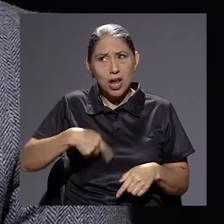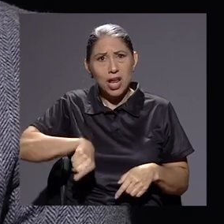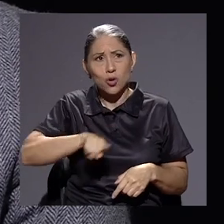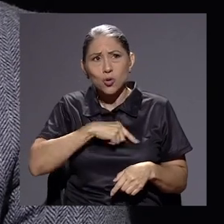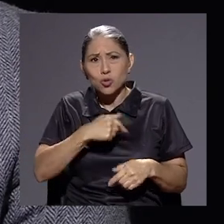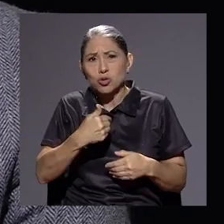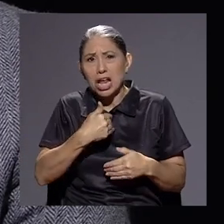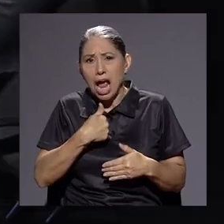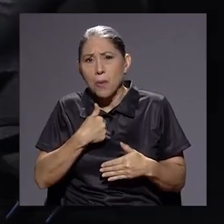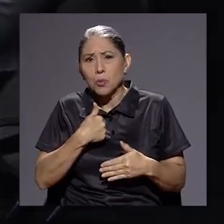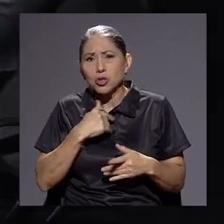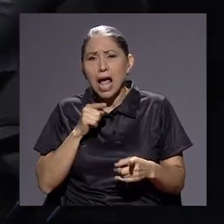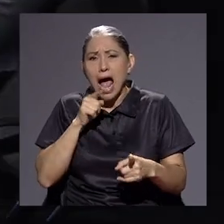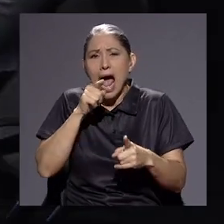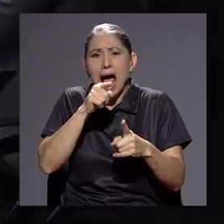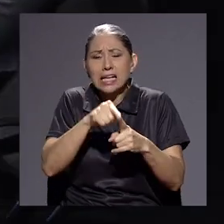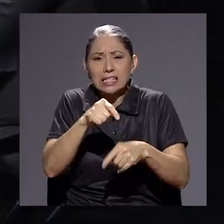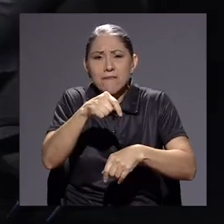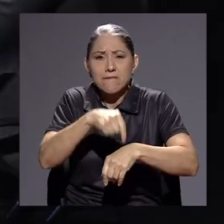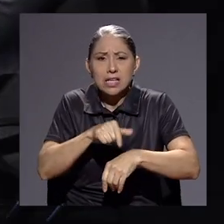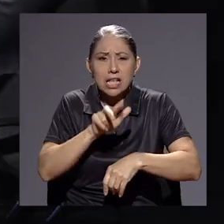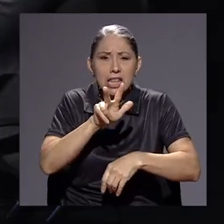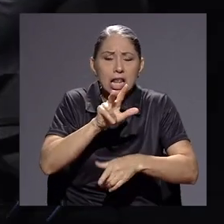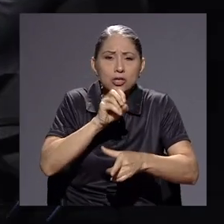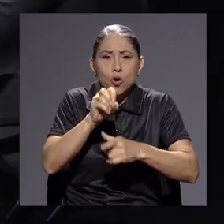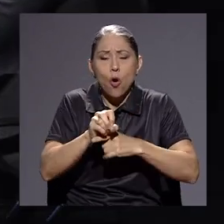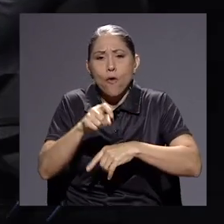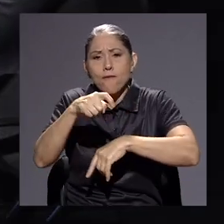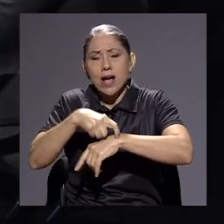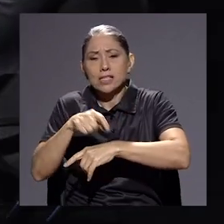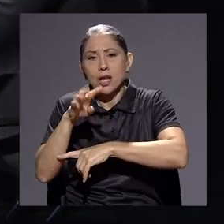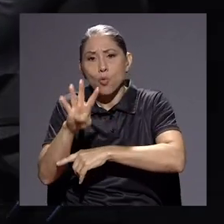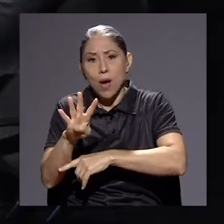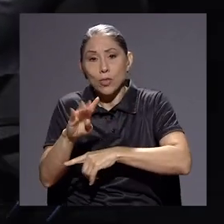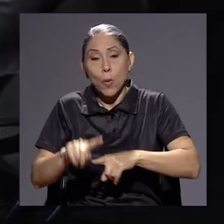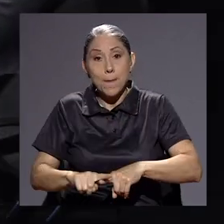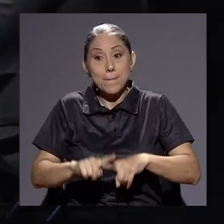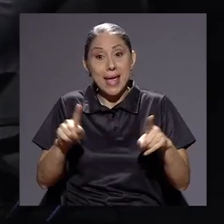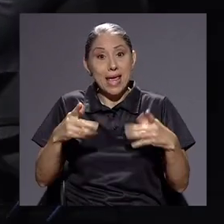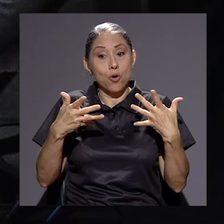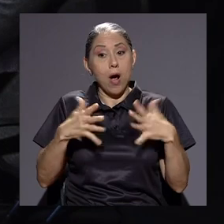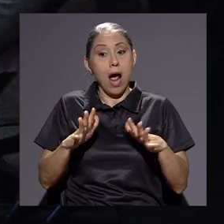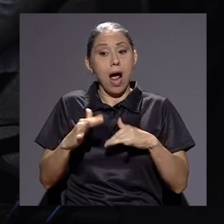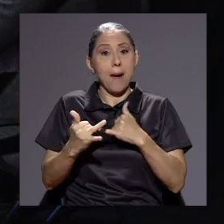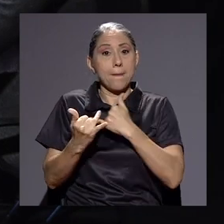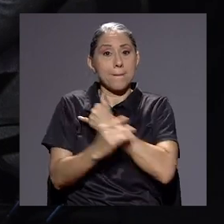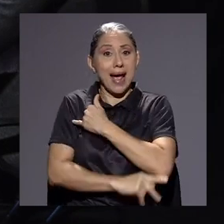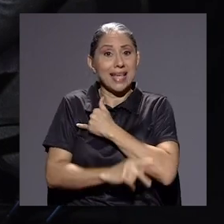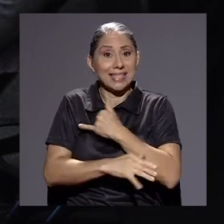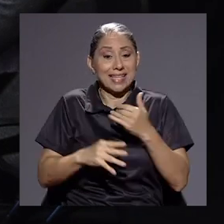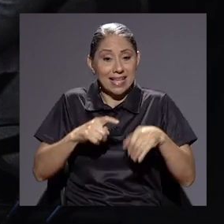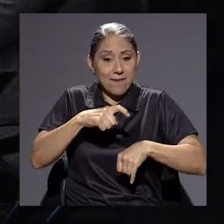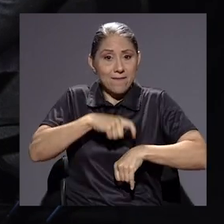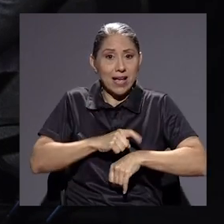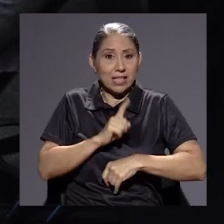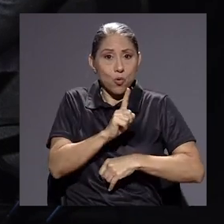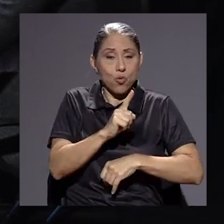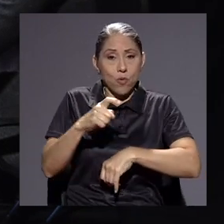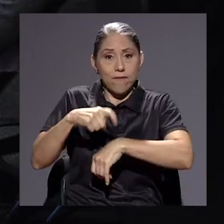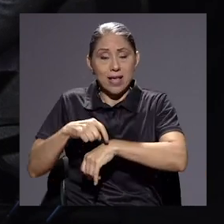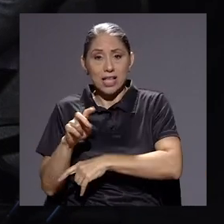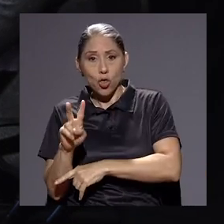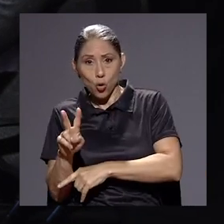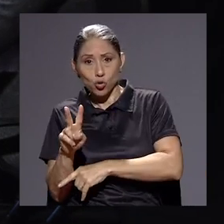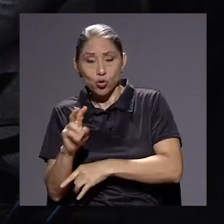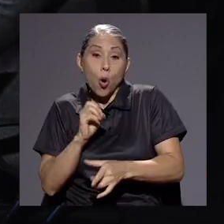fase 3 o fase 4, pero en los países donde sí estamos en fase, o están en fase 2, por ejemplo, fase 1, fase 2, ahí sí